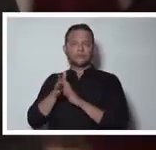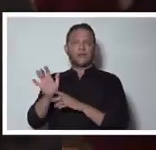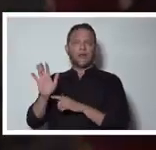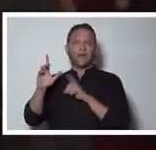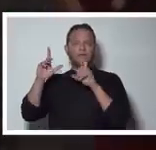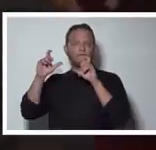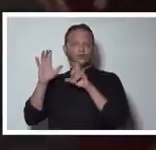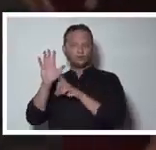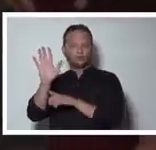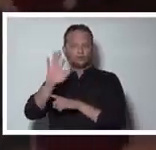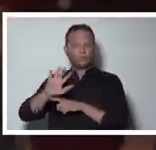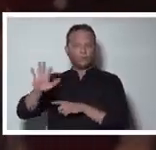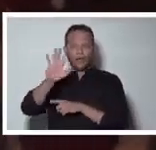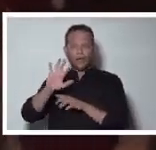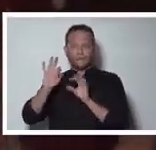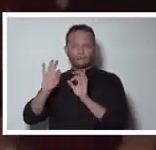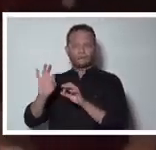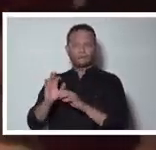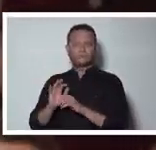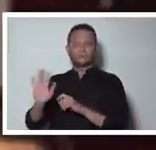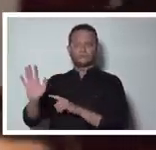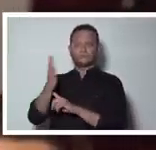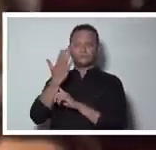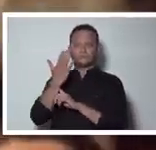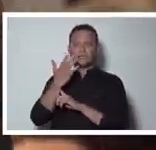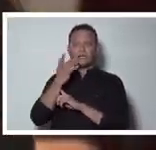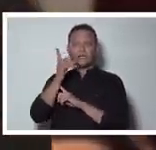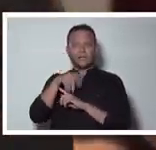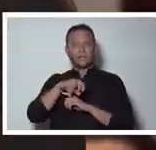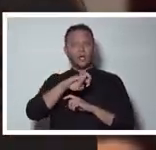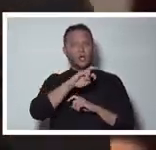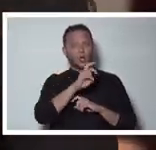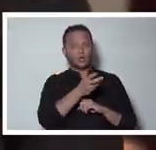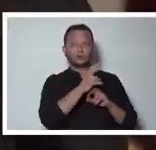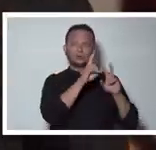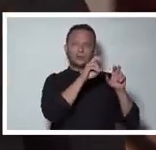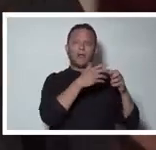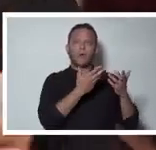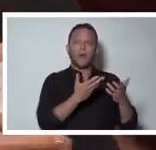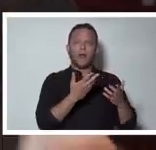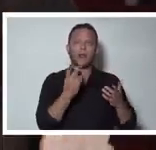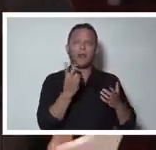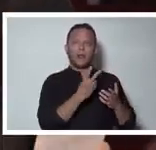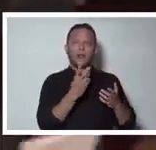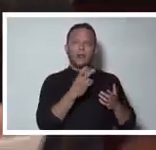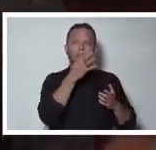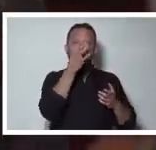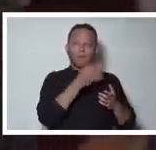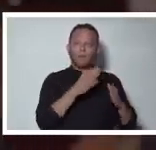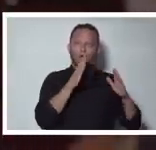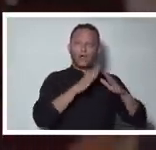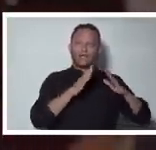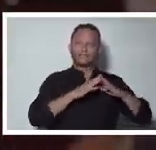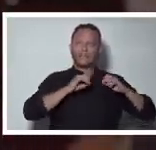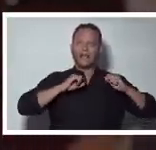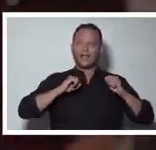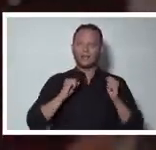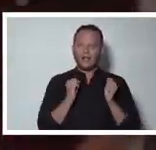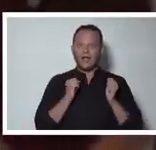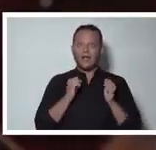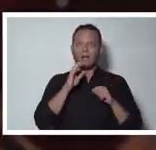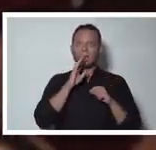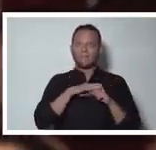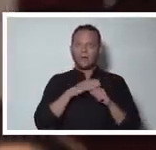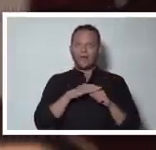una foto muy patente pero que se combinó con otra foto que es que nos teníamos que quedar en nuestras casas